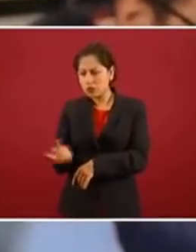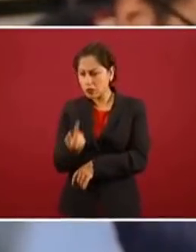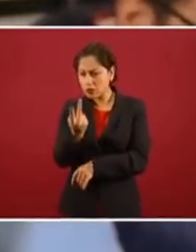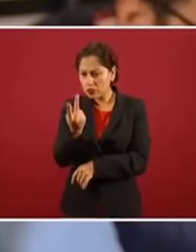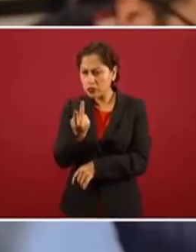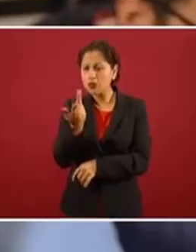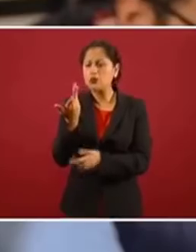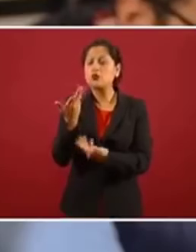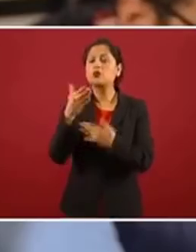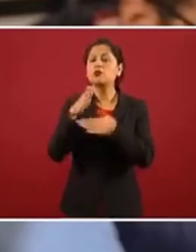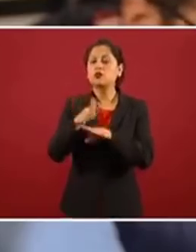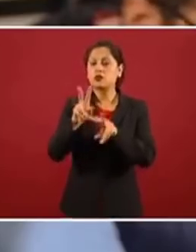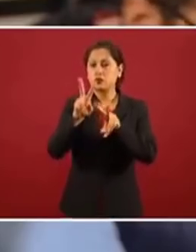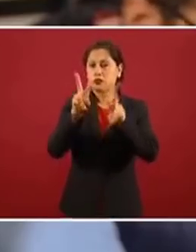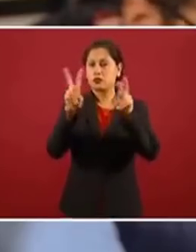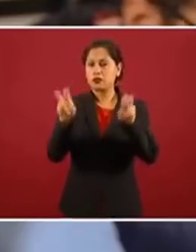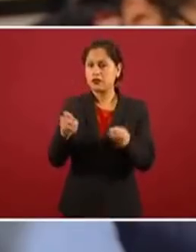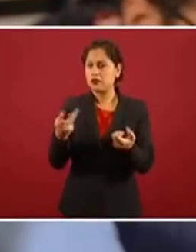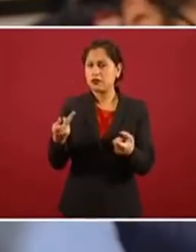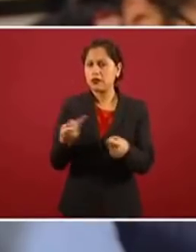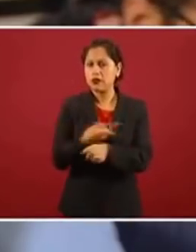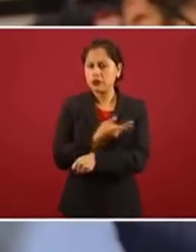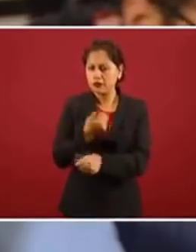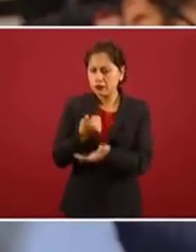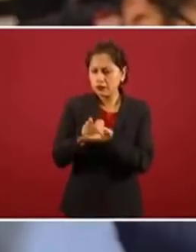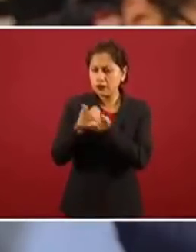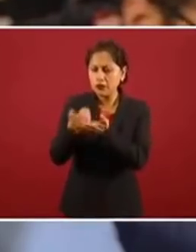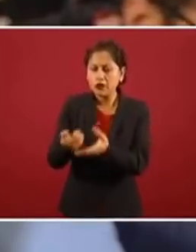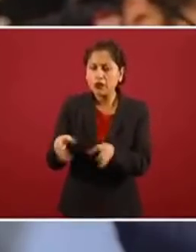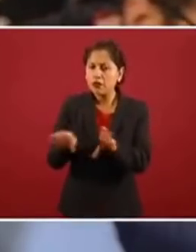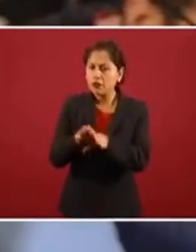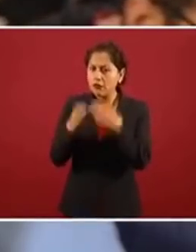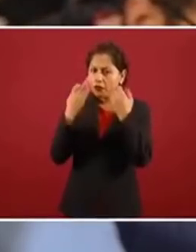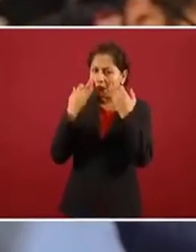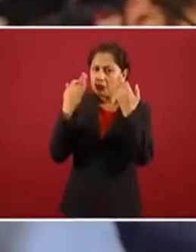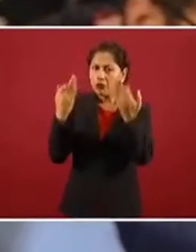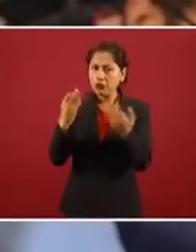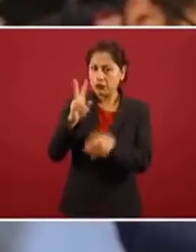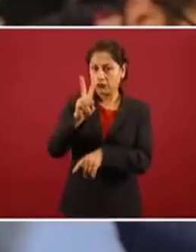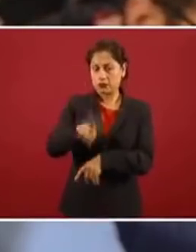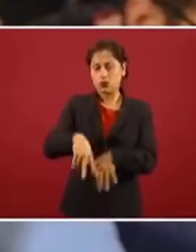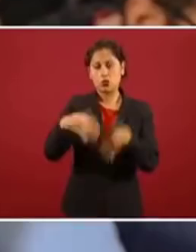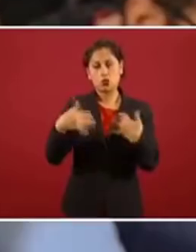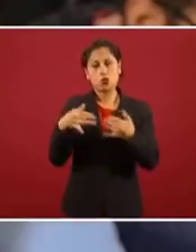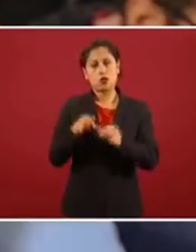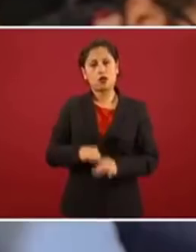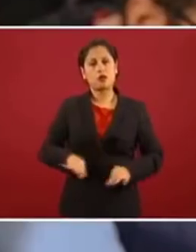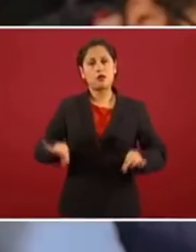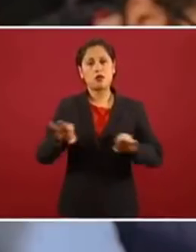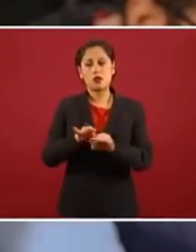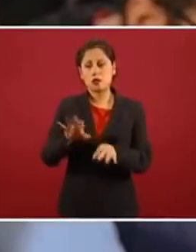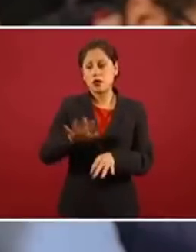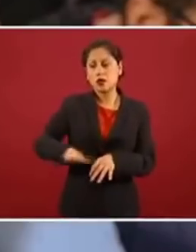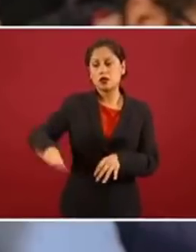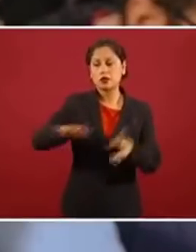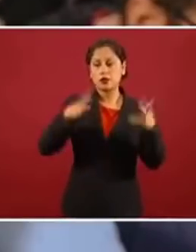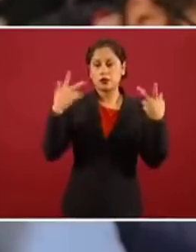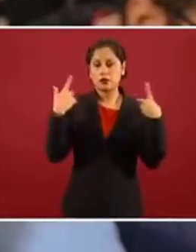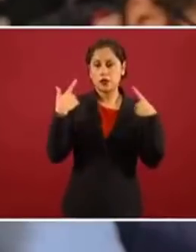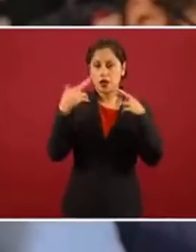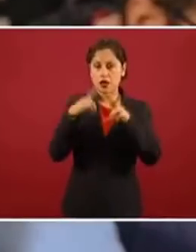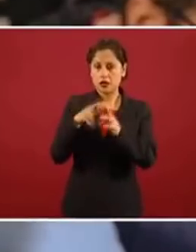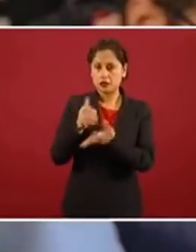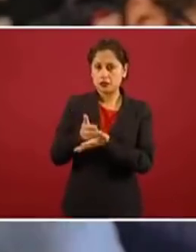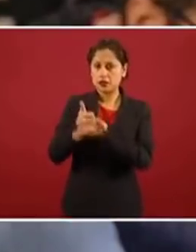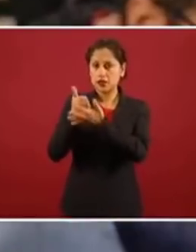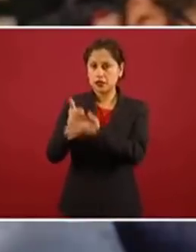punto y si sería importante, obviamente, pues brindarles a los profesores hoy más que nunca, como usted ha